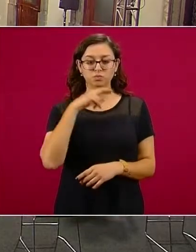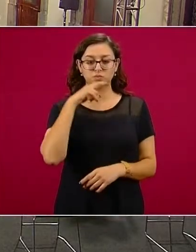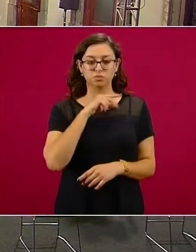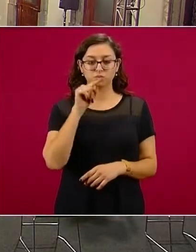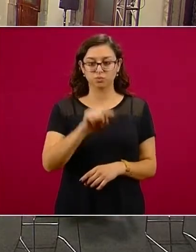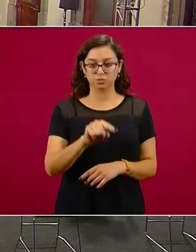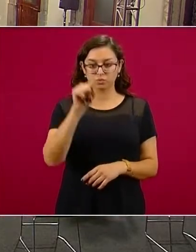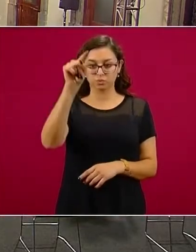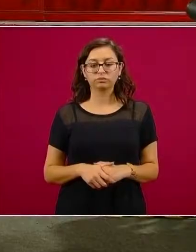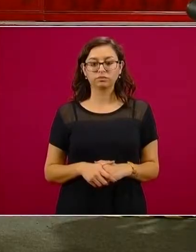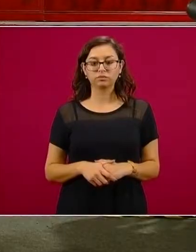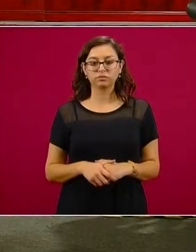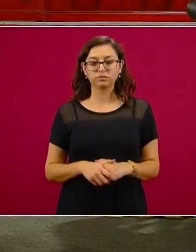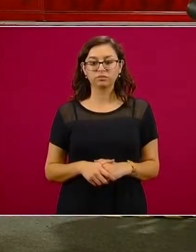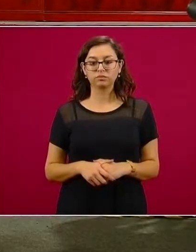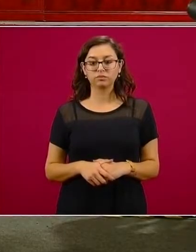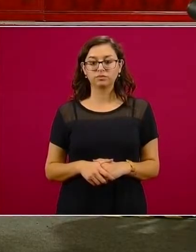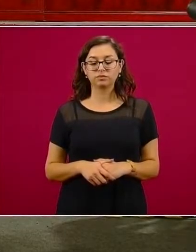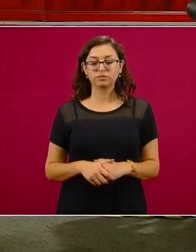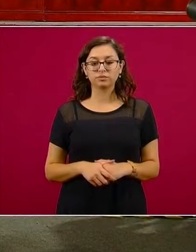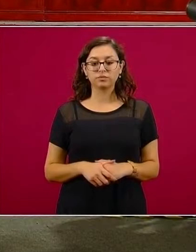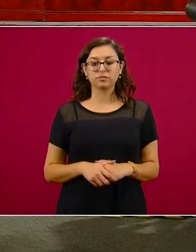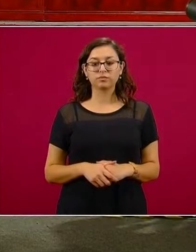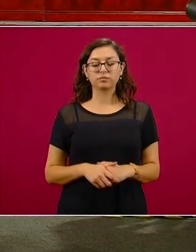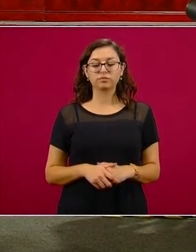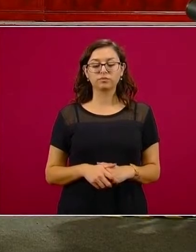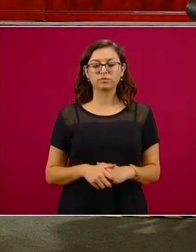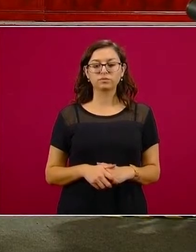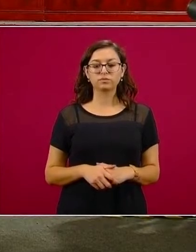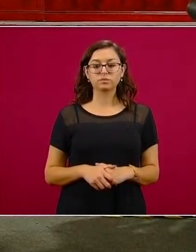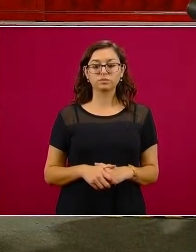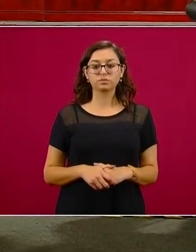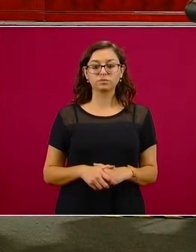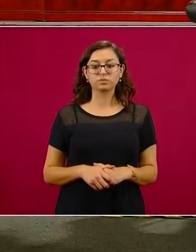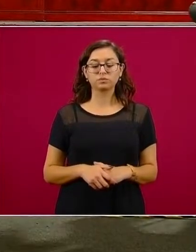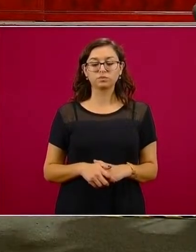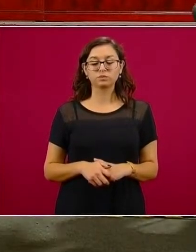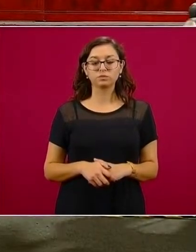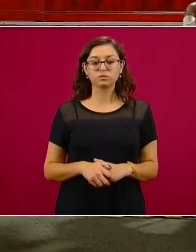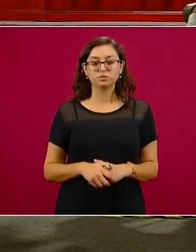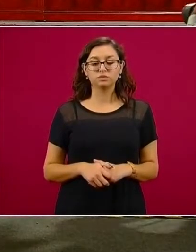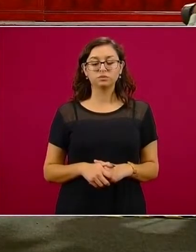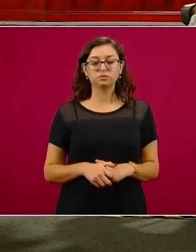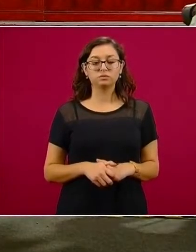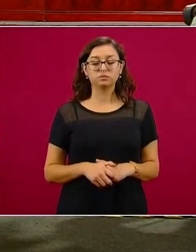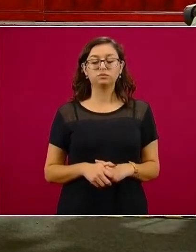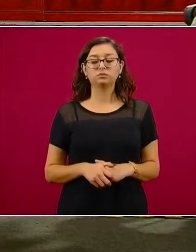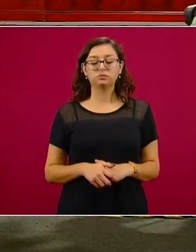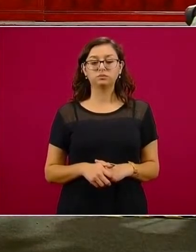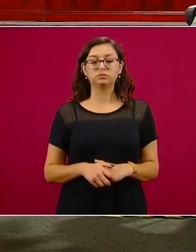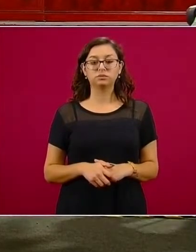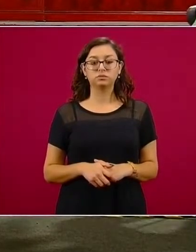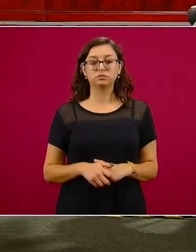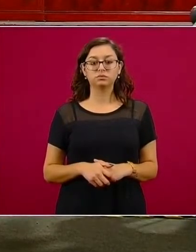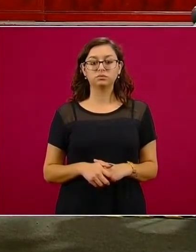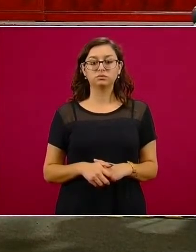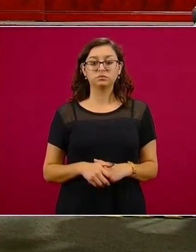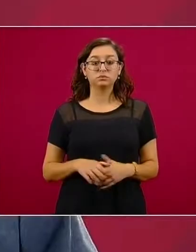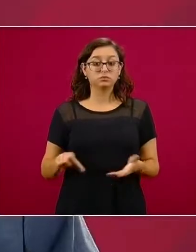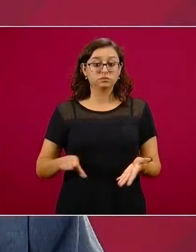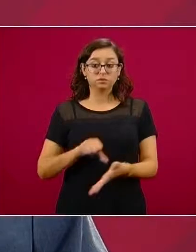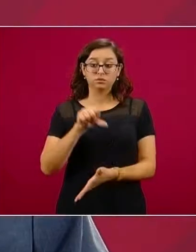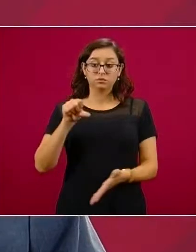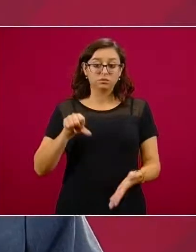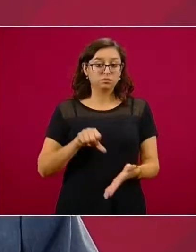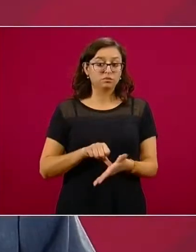por el alto costo que representa y por eso se registra una infraestructura en malas condiciones y la poca factibilidad de contar